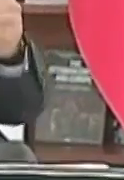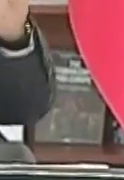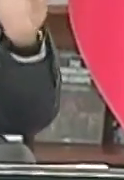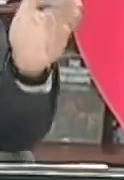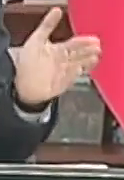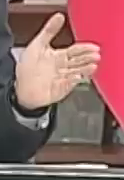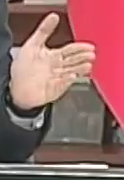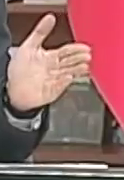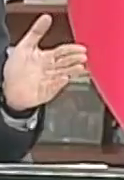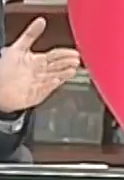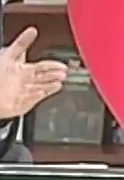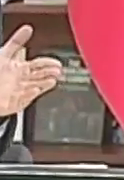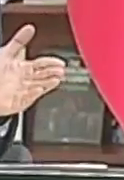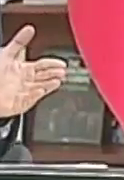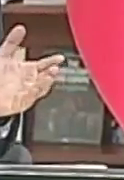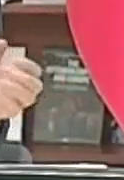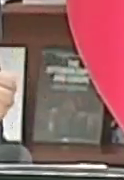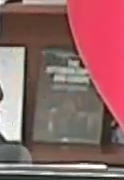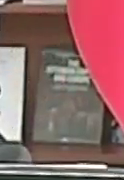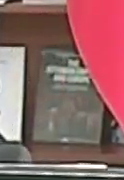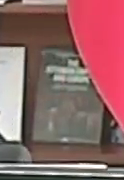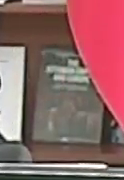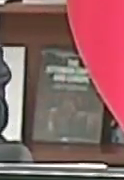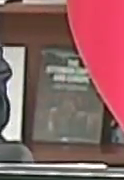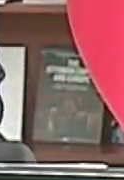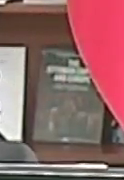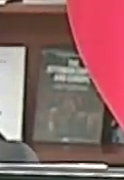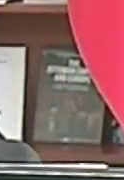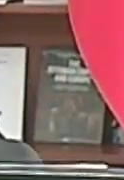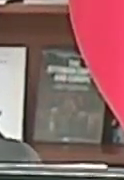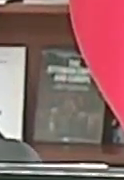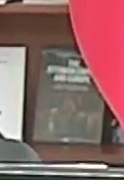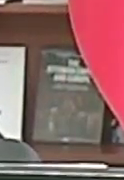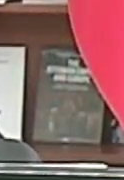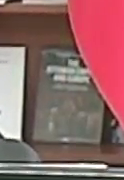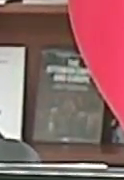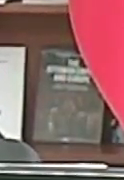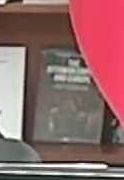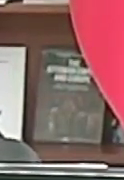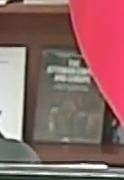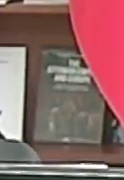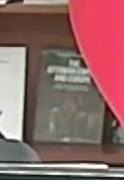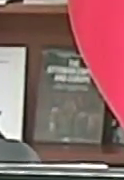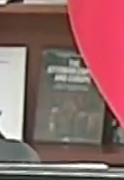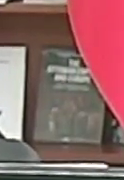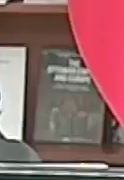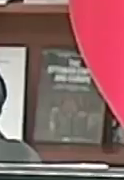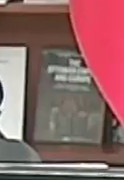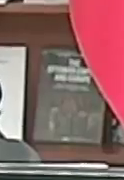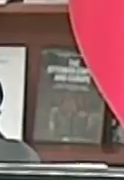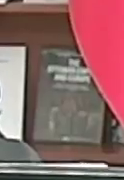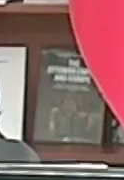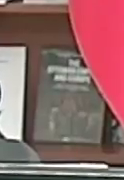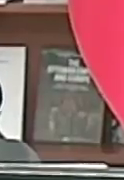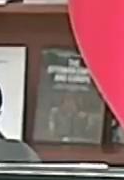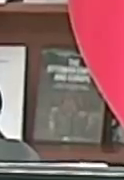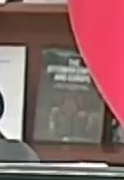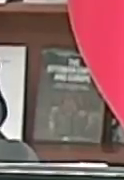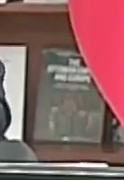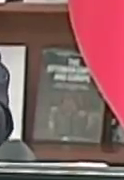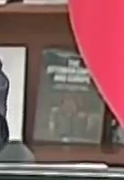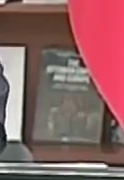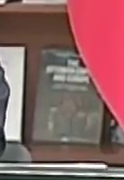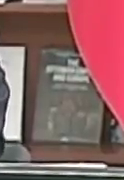podrá visitar los espacios históricos de esta fiesta y llenarse de la energía patriótica que estas